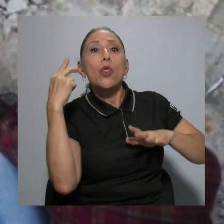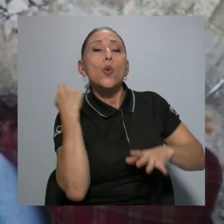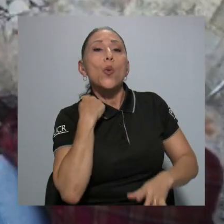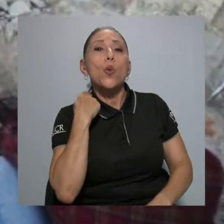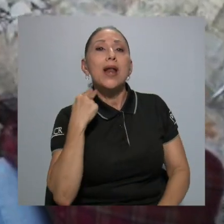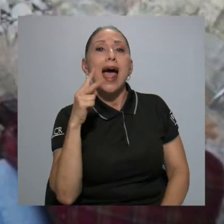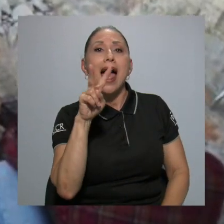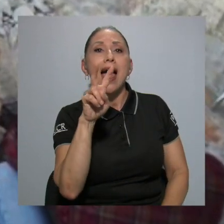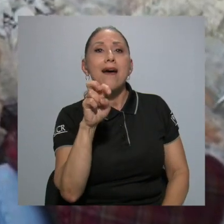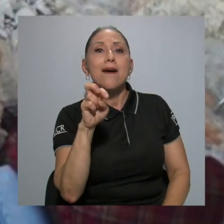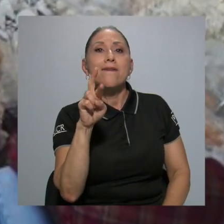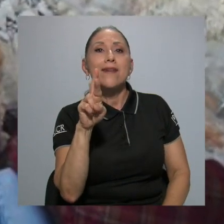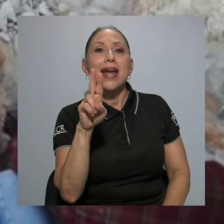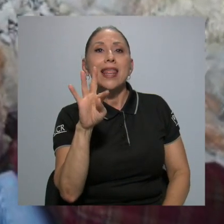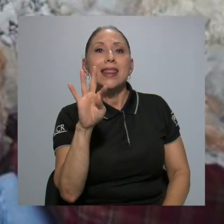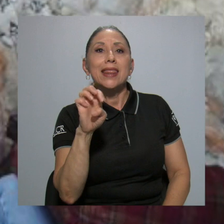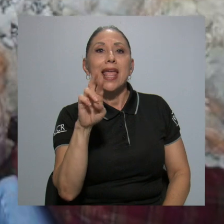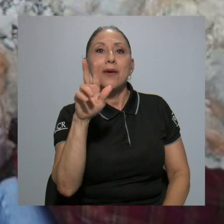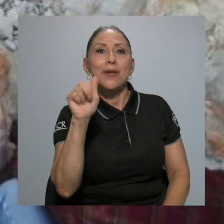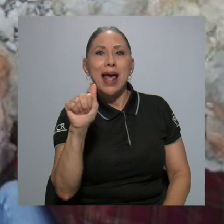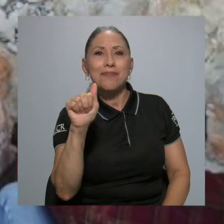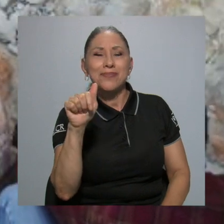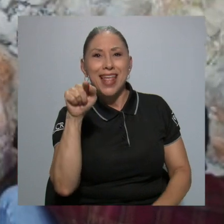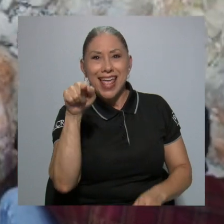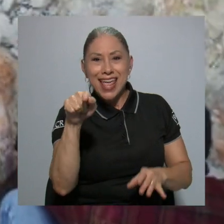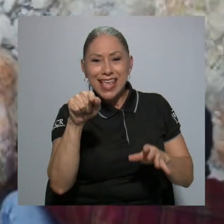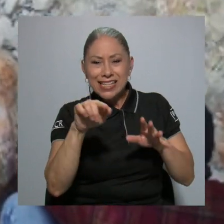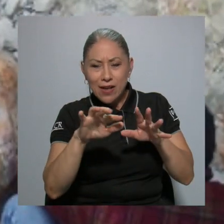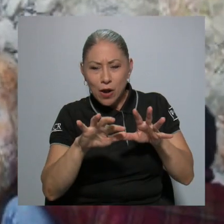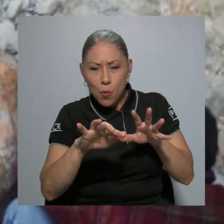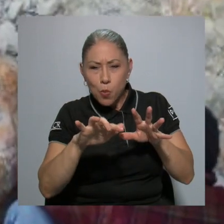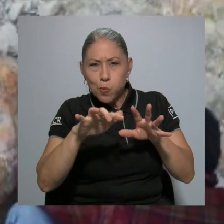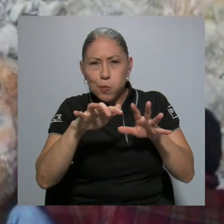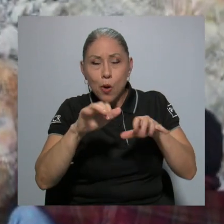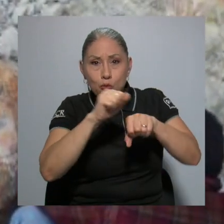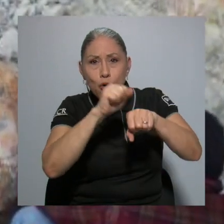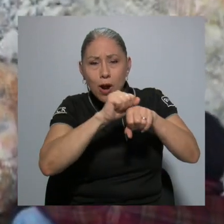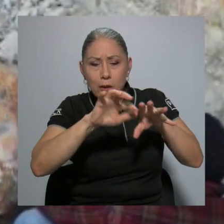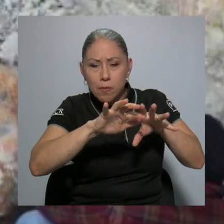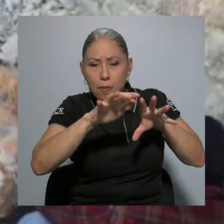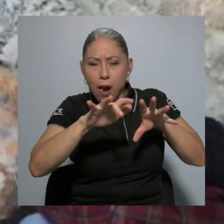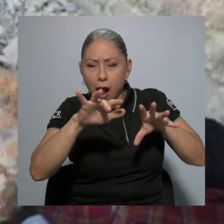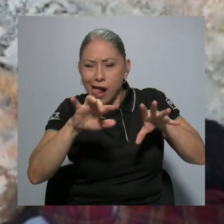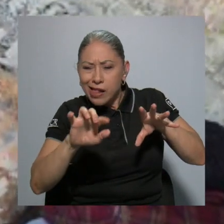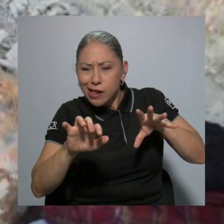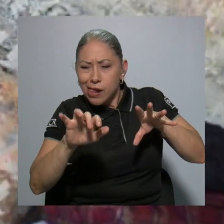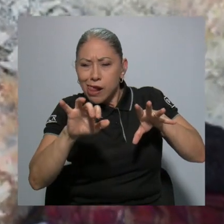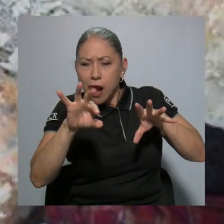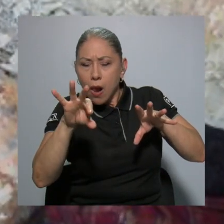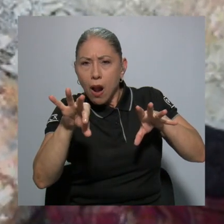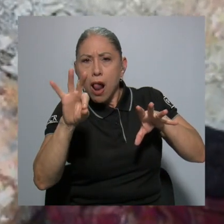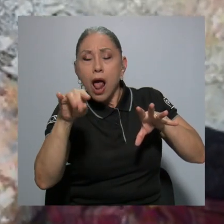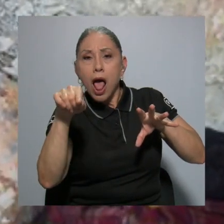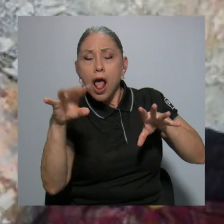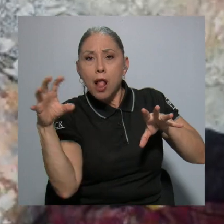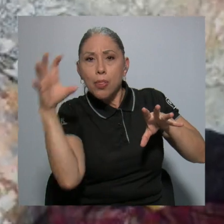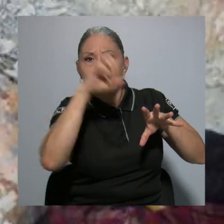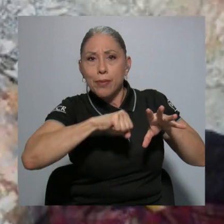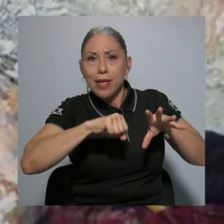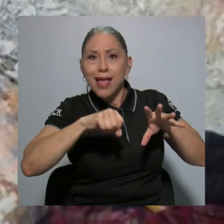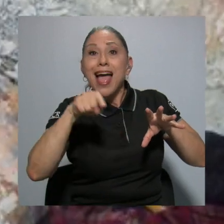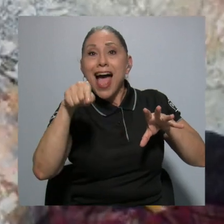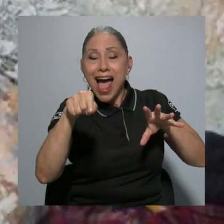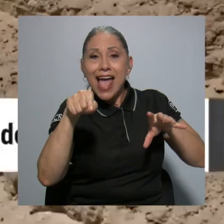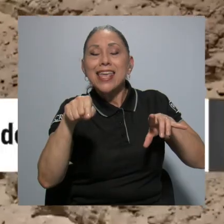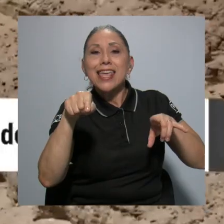recién aflorando de este cerro, de este promontorio de roca, ¿no? Y lo